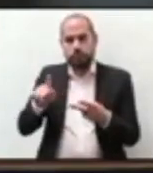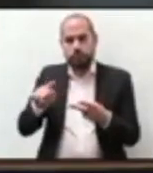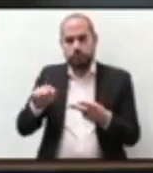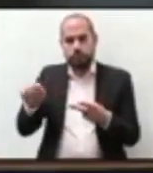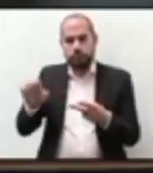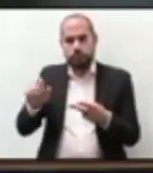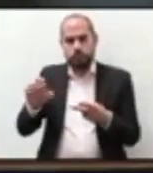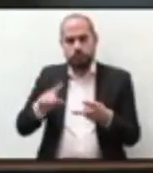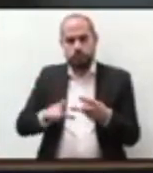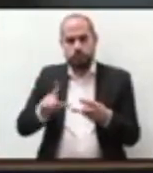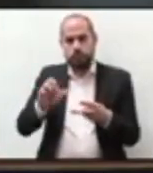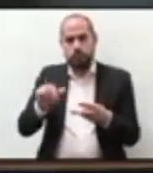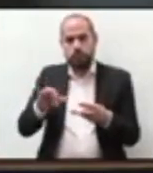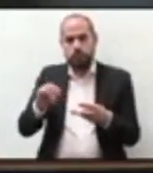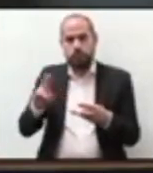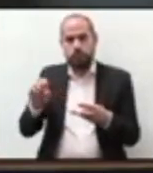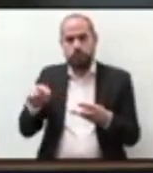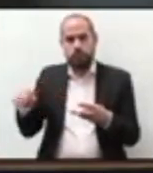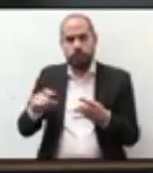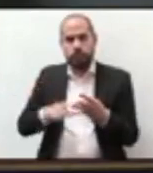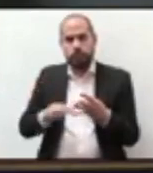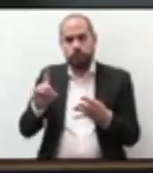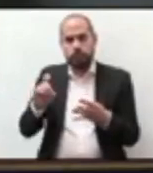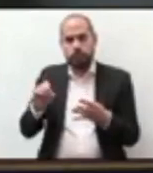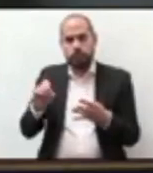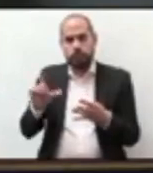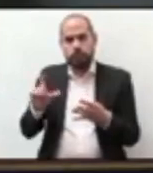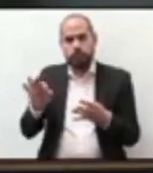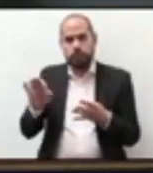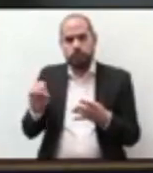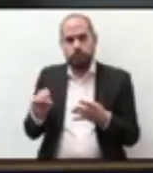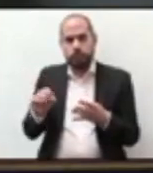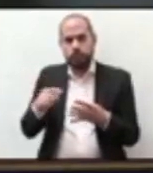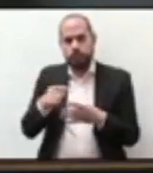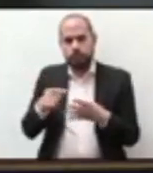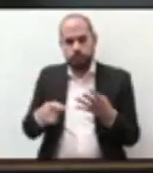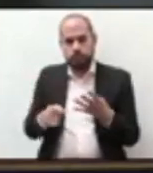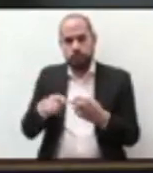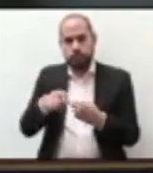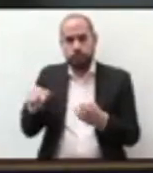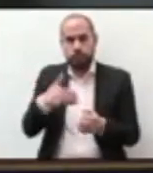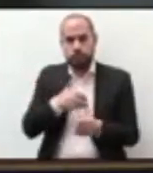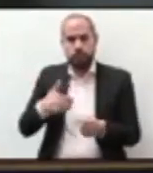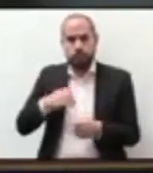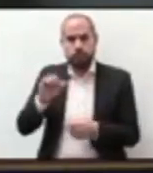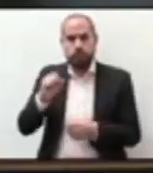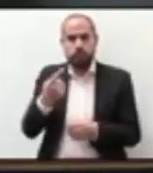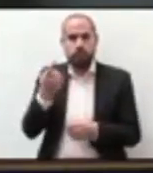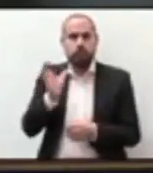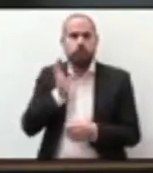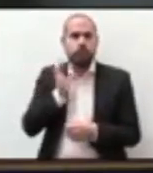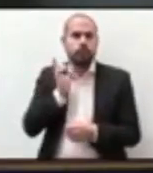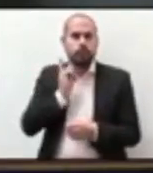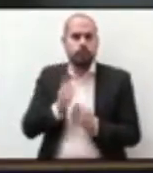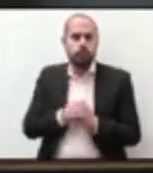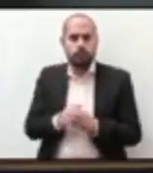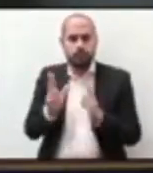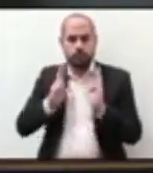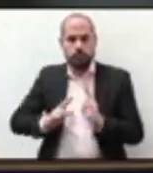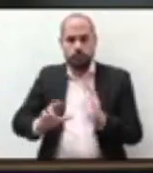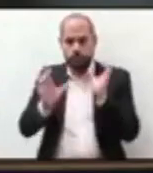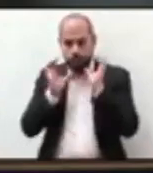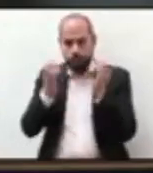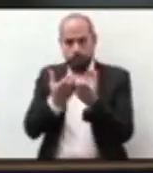Zapata Martínez y Adolfo a la triste Cantú integrantes de la seim primera legislatura del